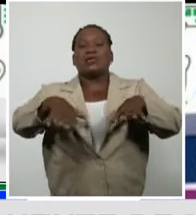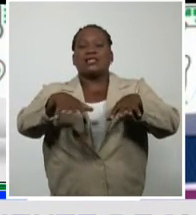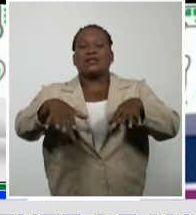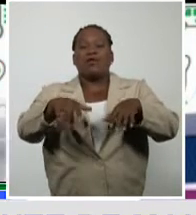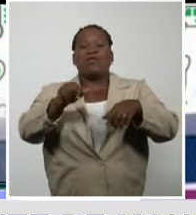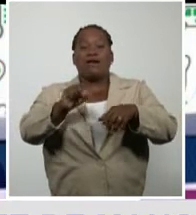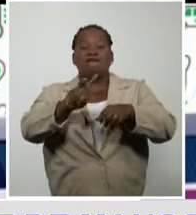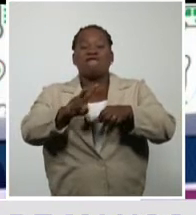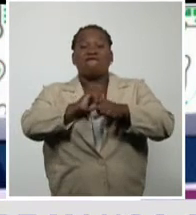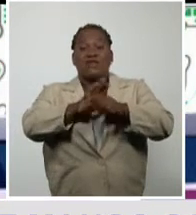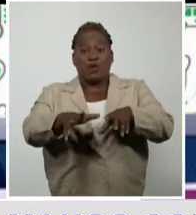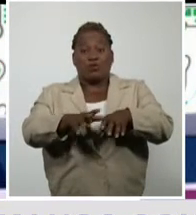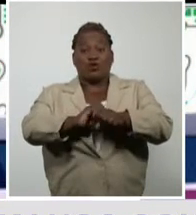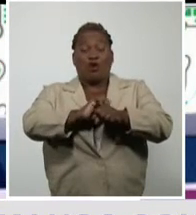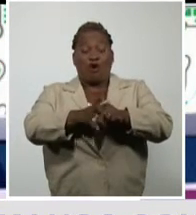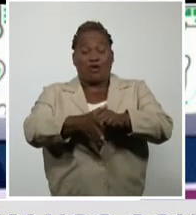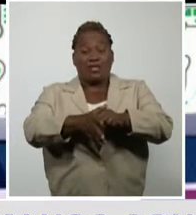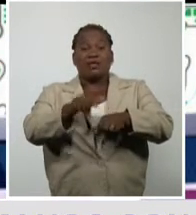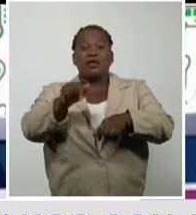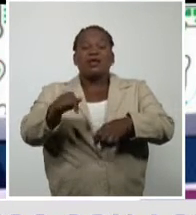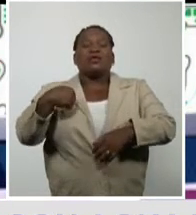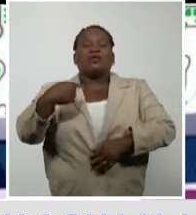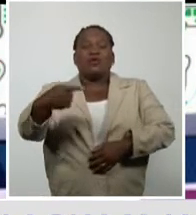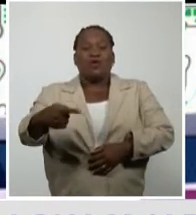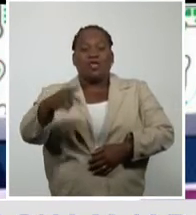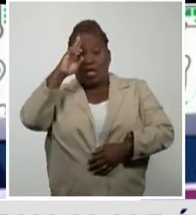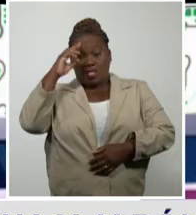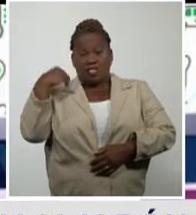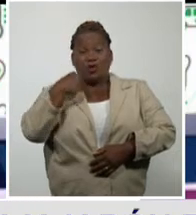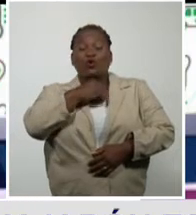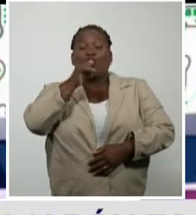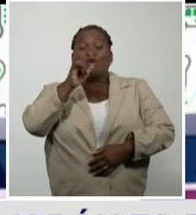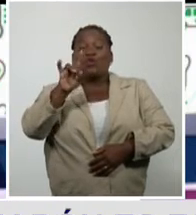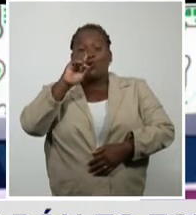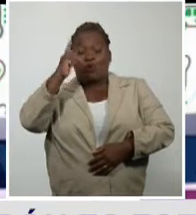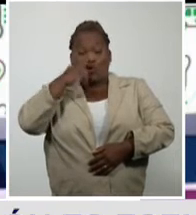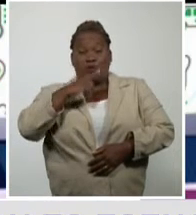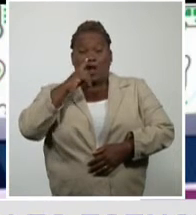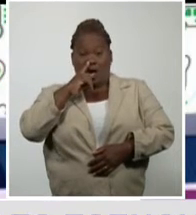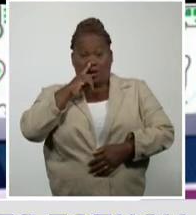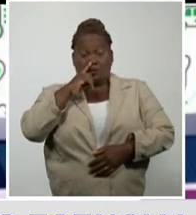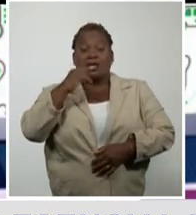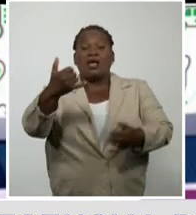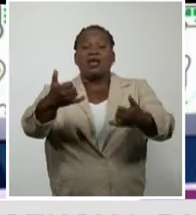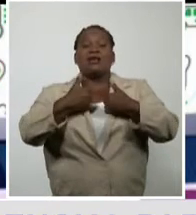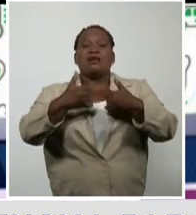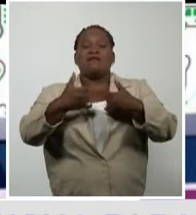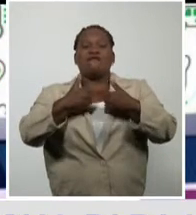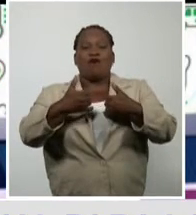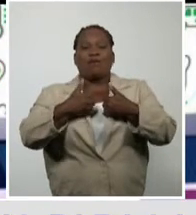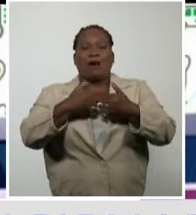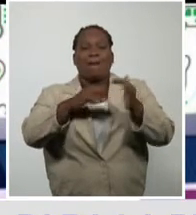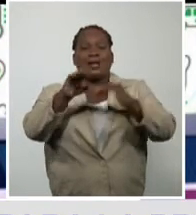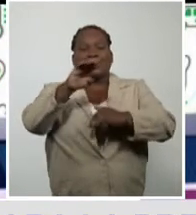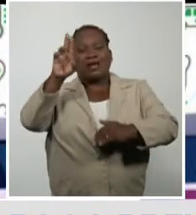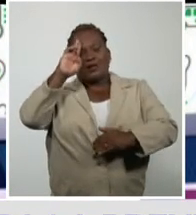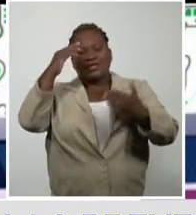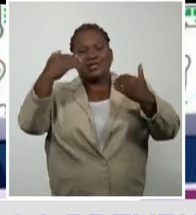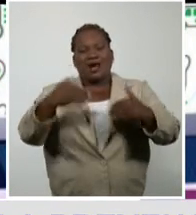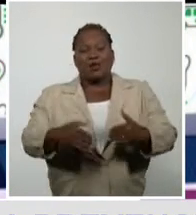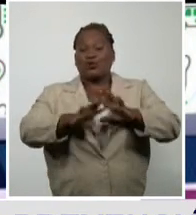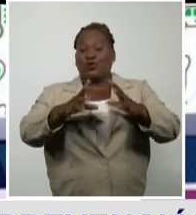Como en cada jornada, el parte habitual nos llega a través del doctor Francisco Durán, director nacional de epidemiología del sector. Ya todo se encuentra listo desde